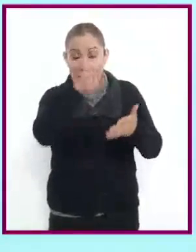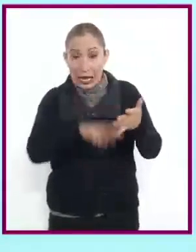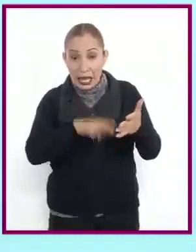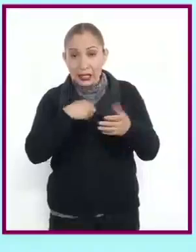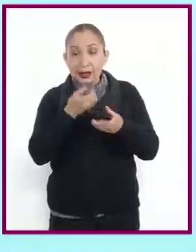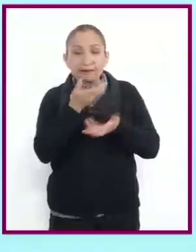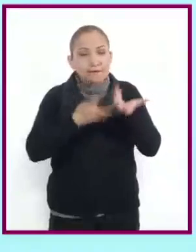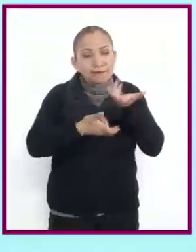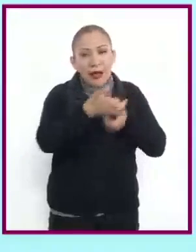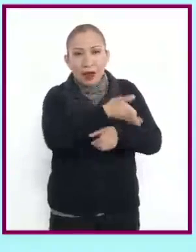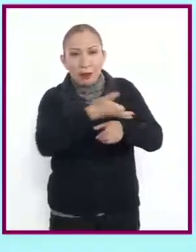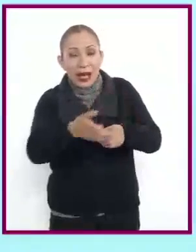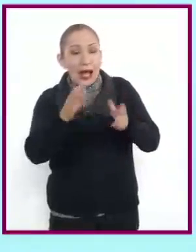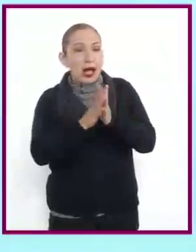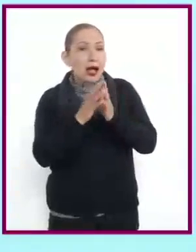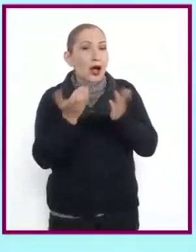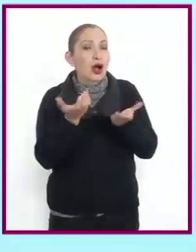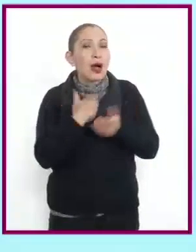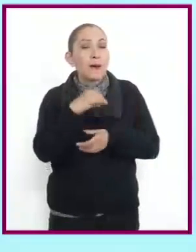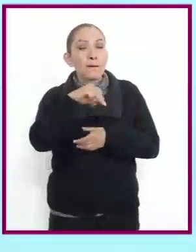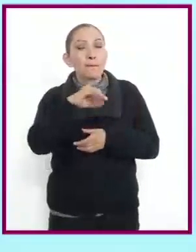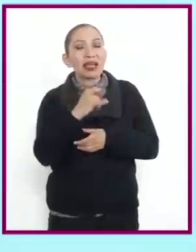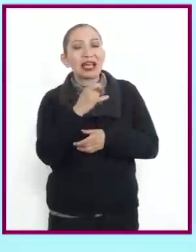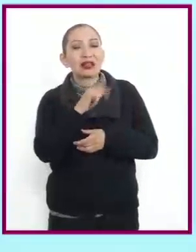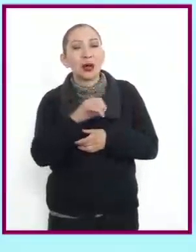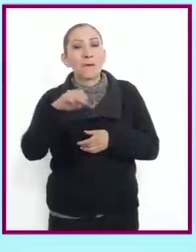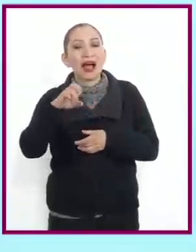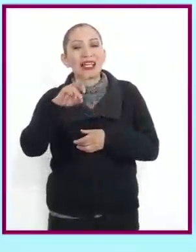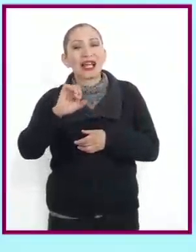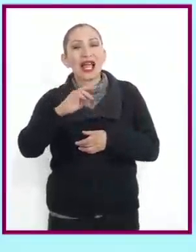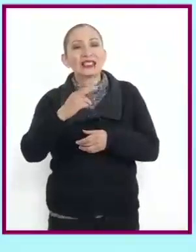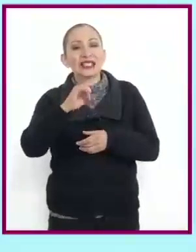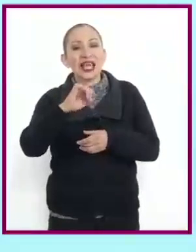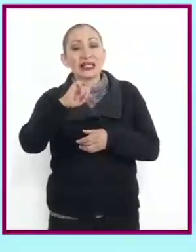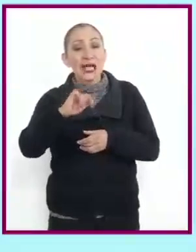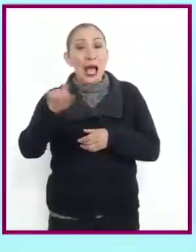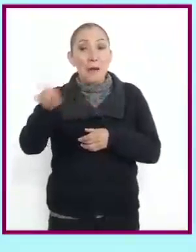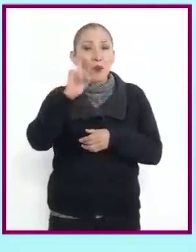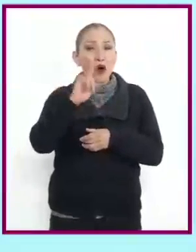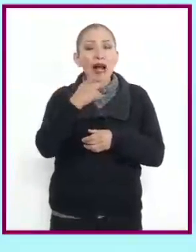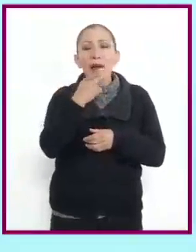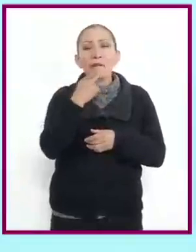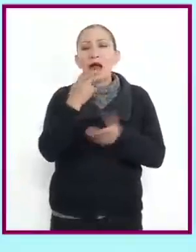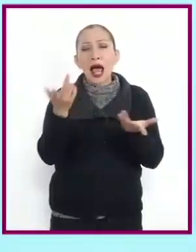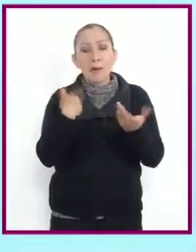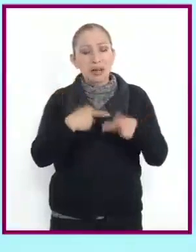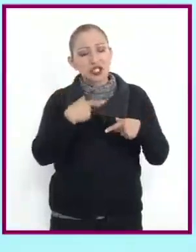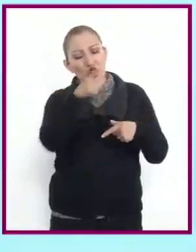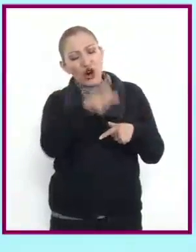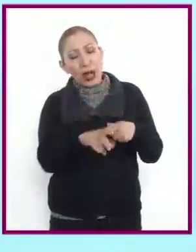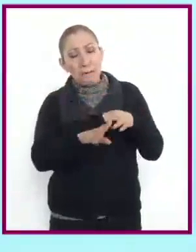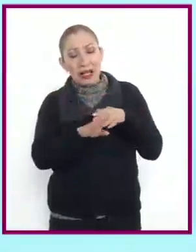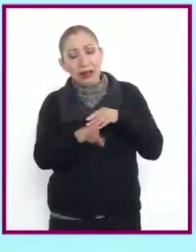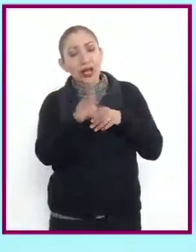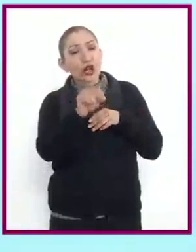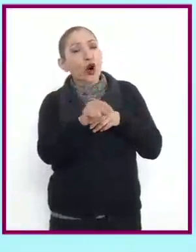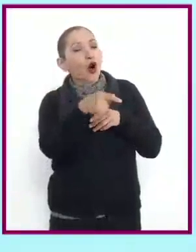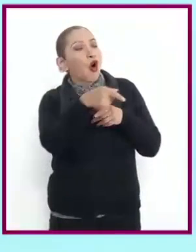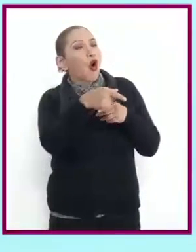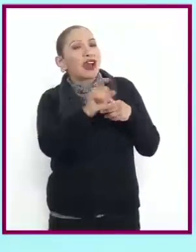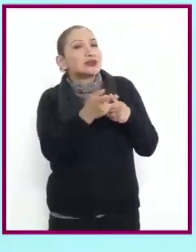ciudades es que se abandona el campo y disminuye la fuerza de trabajo en ese sector. ¿Les gustaría conocer más sobre el tema